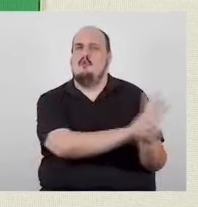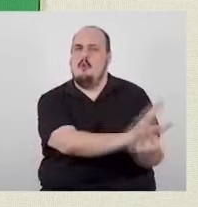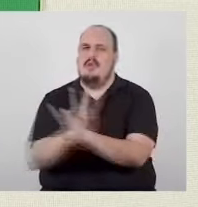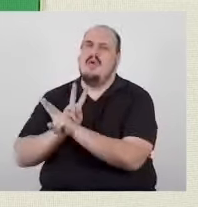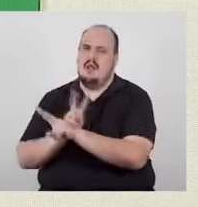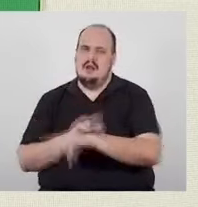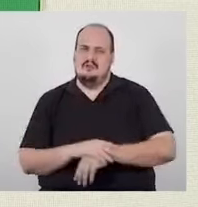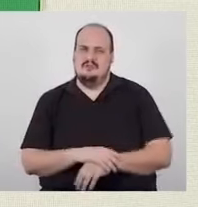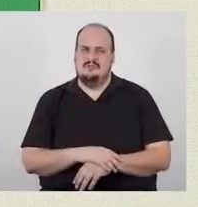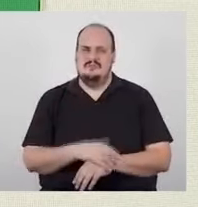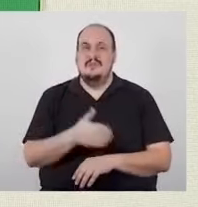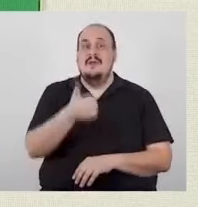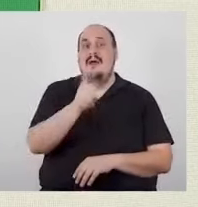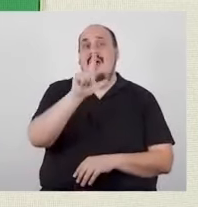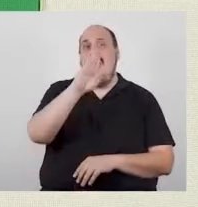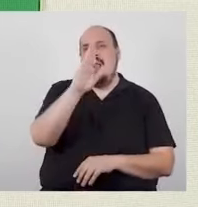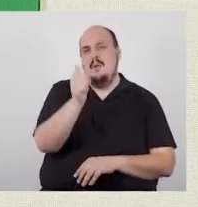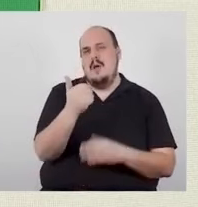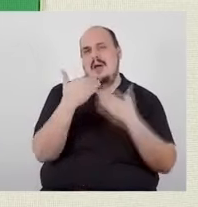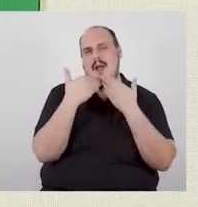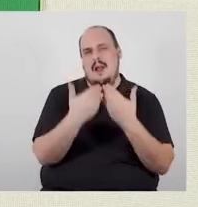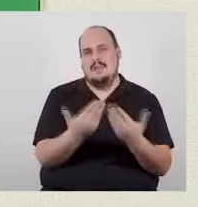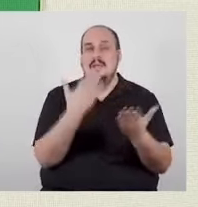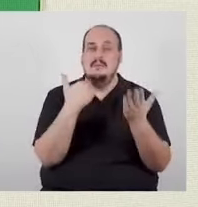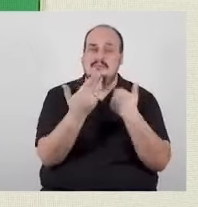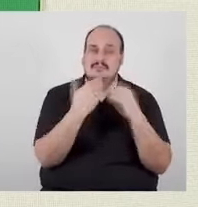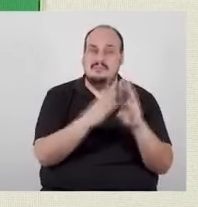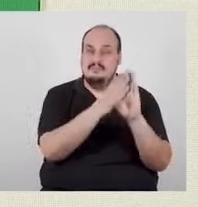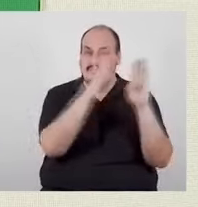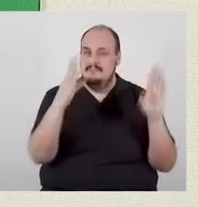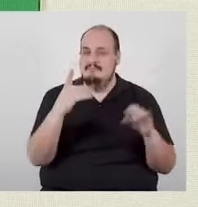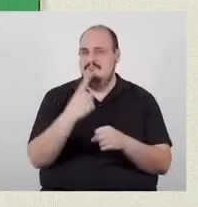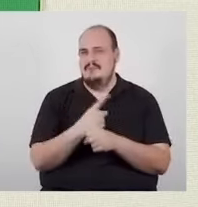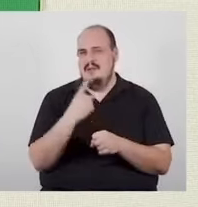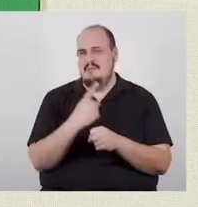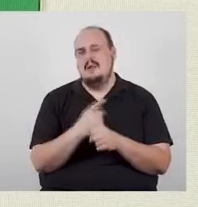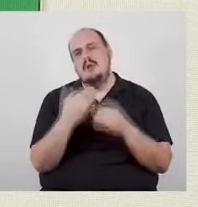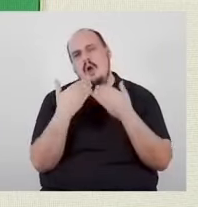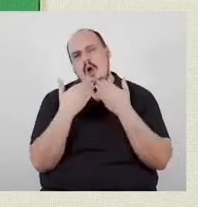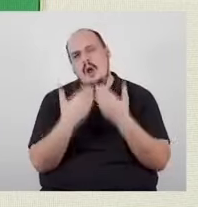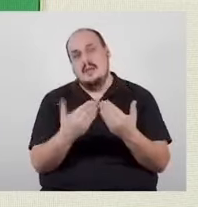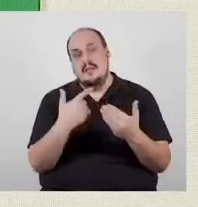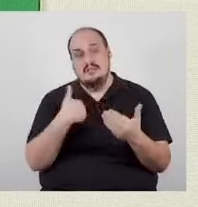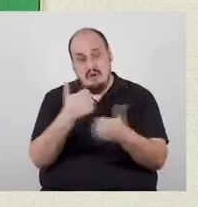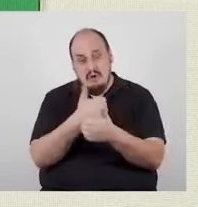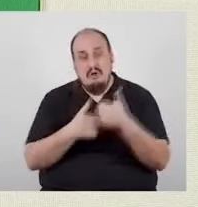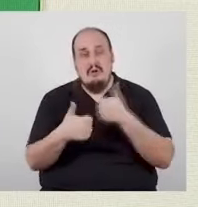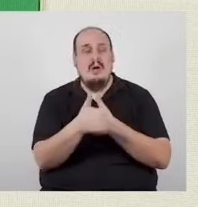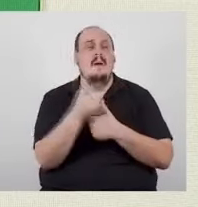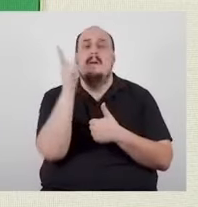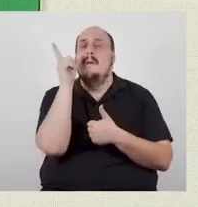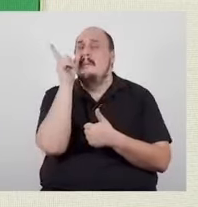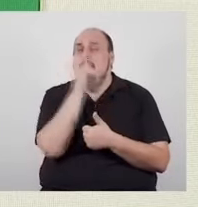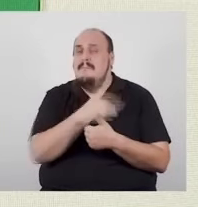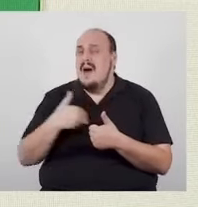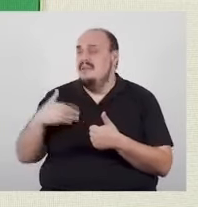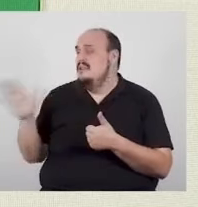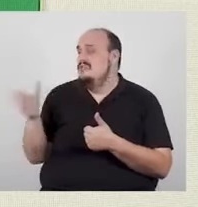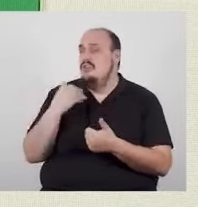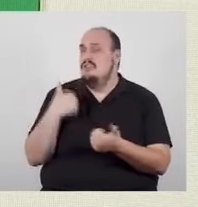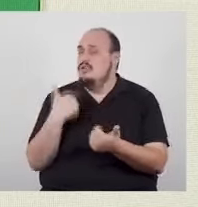Gracias, Alba, en tu nombre, vamos ahora a la primera parte, de la charla, con Alba, pero gracias, porque en tu nombre, yo estoy hablando con todas las madres, y los padres,